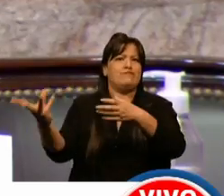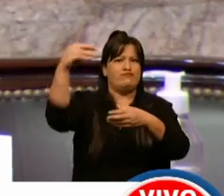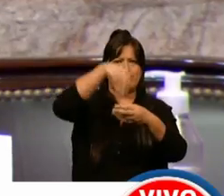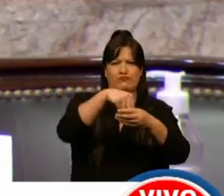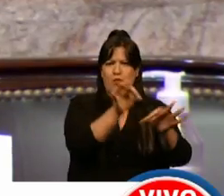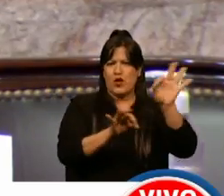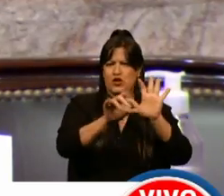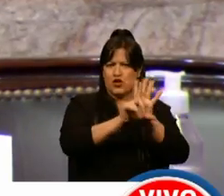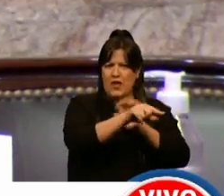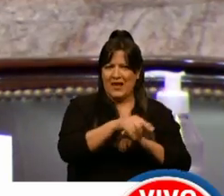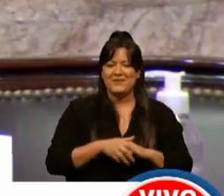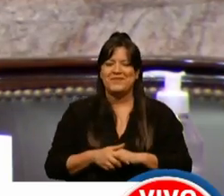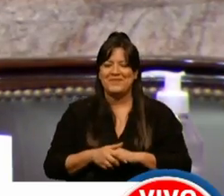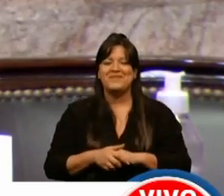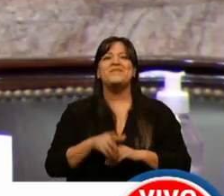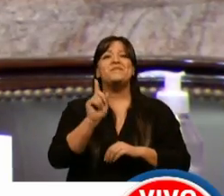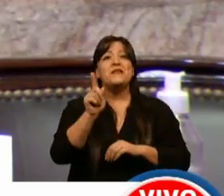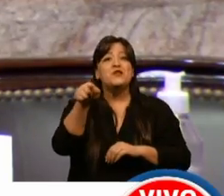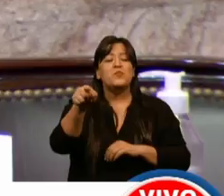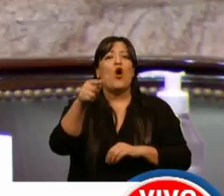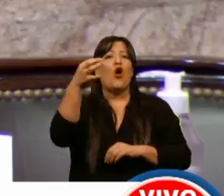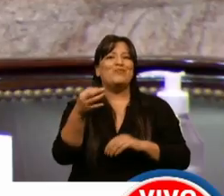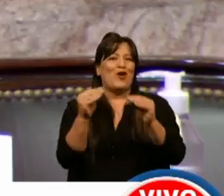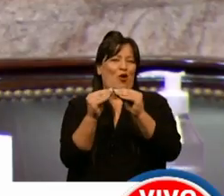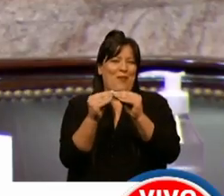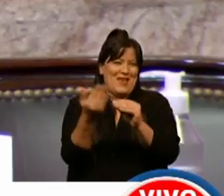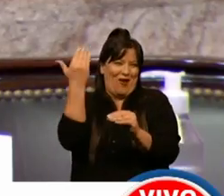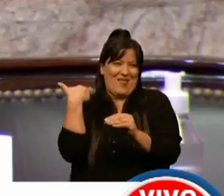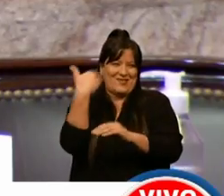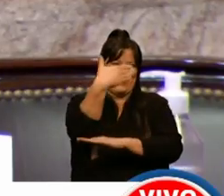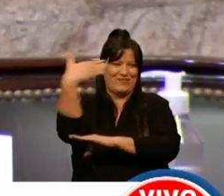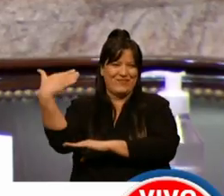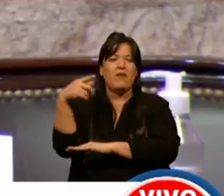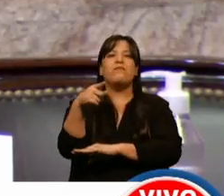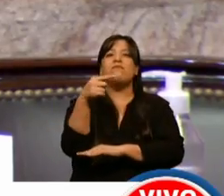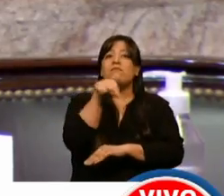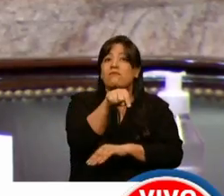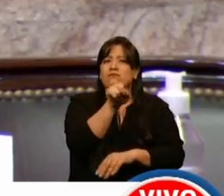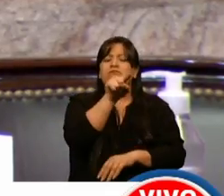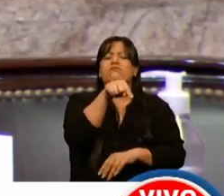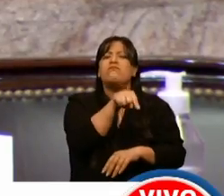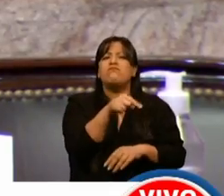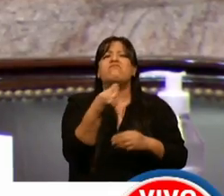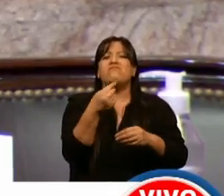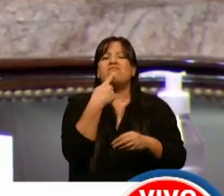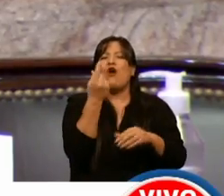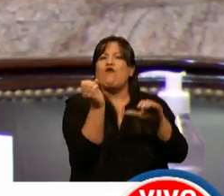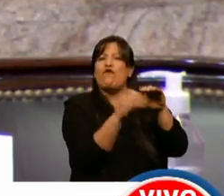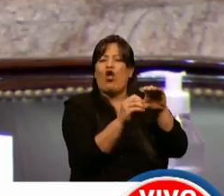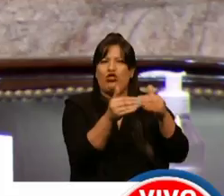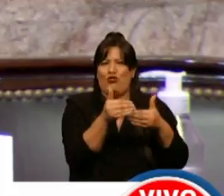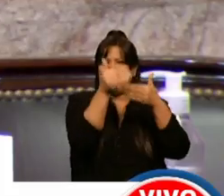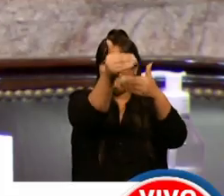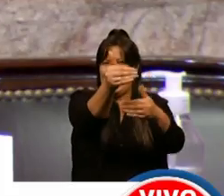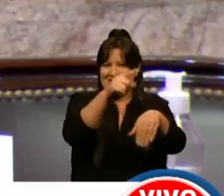mencionado mis colegas que me anteponiendo en la palabra esta iniciativa propone prorrogar el fondo fiduciario